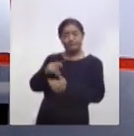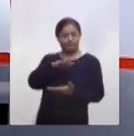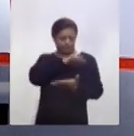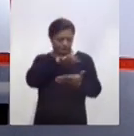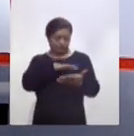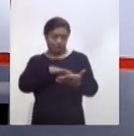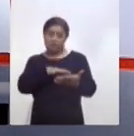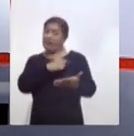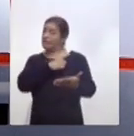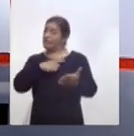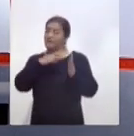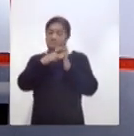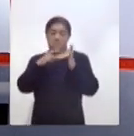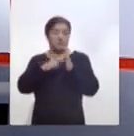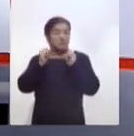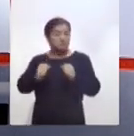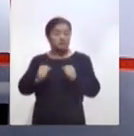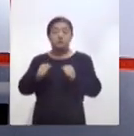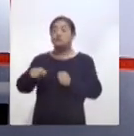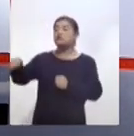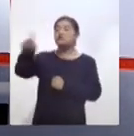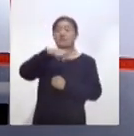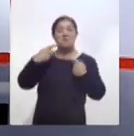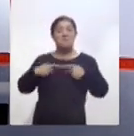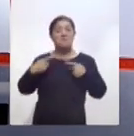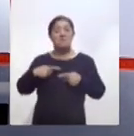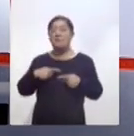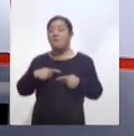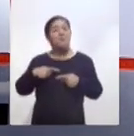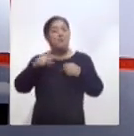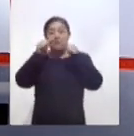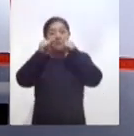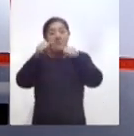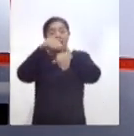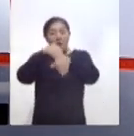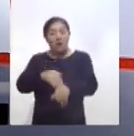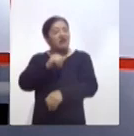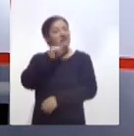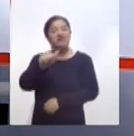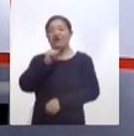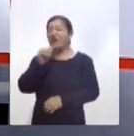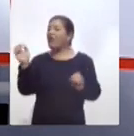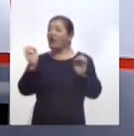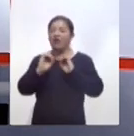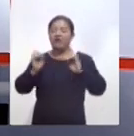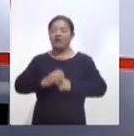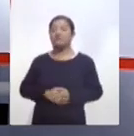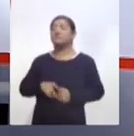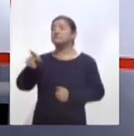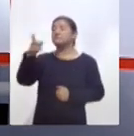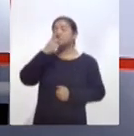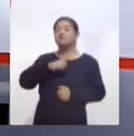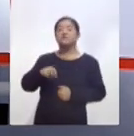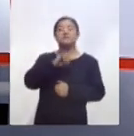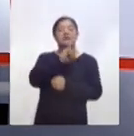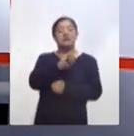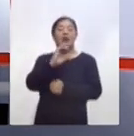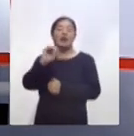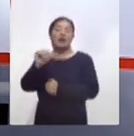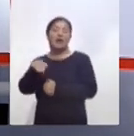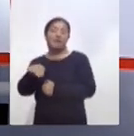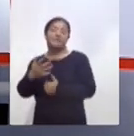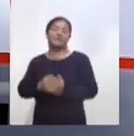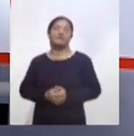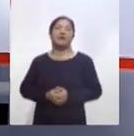medidas drásticas porque las personas simplemente no atienden, es lo que nos dice Iham Kar. Bueno,